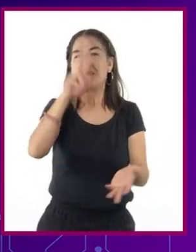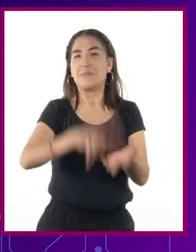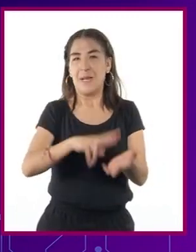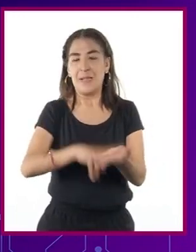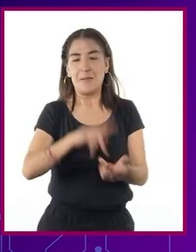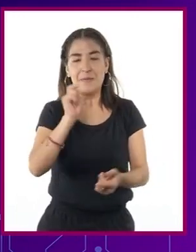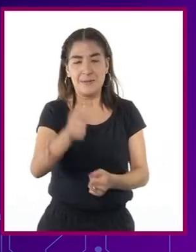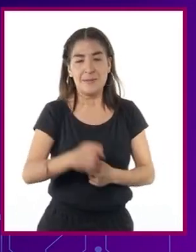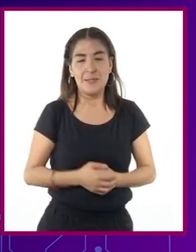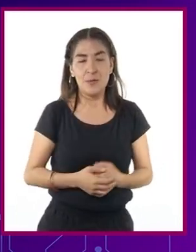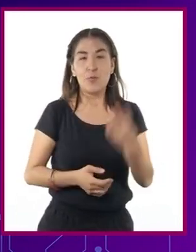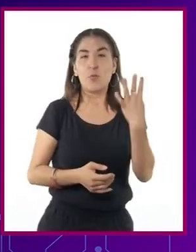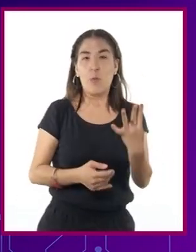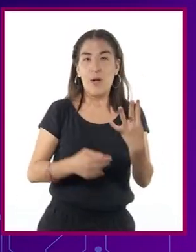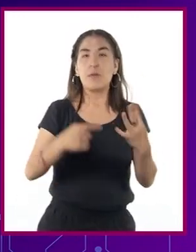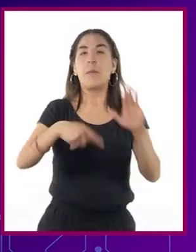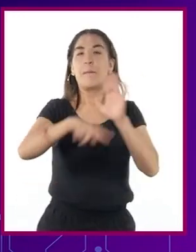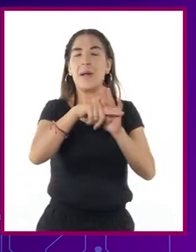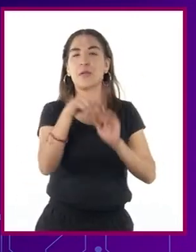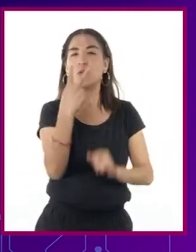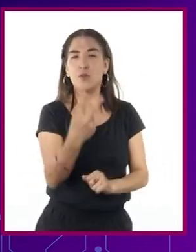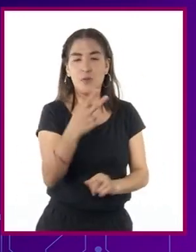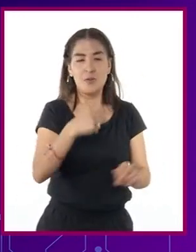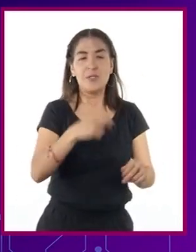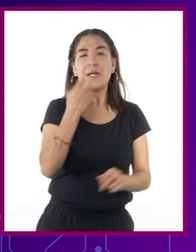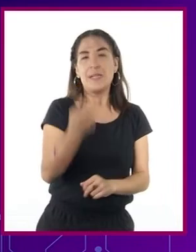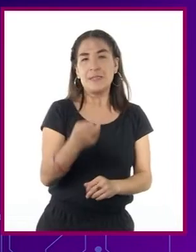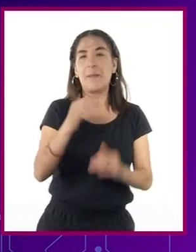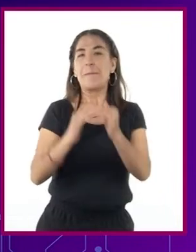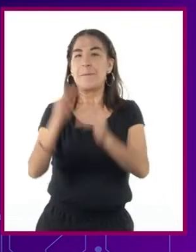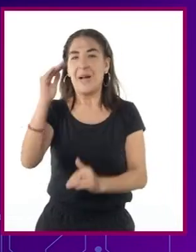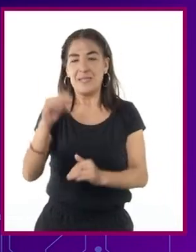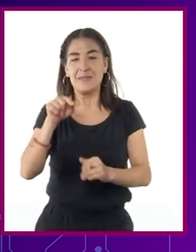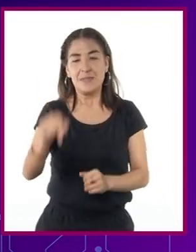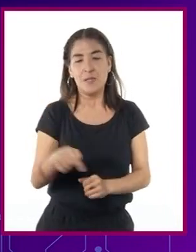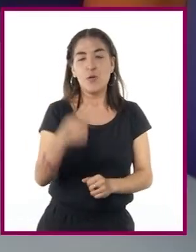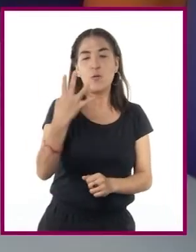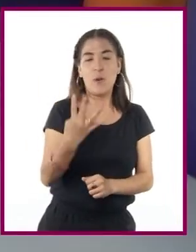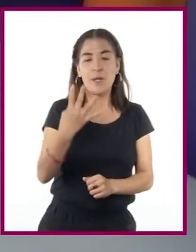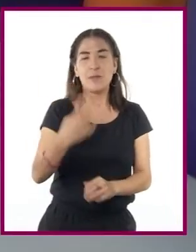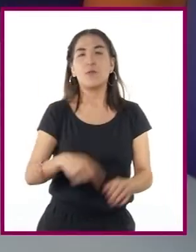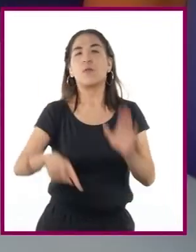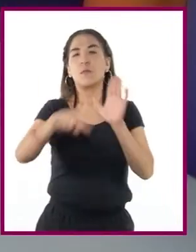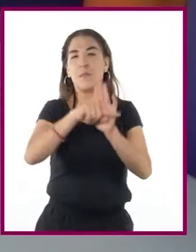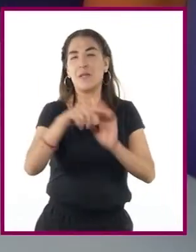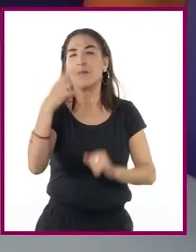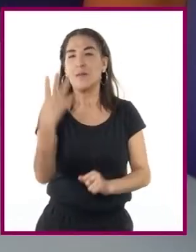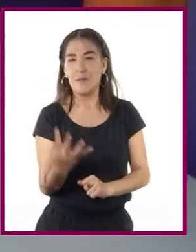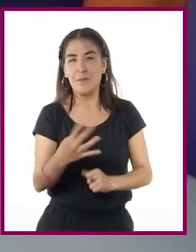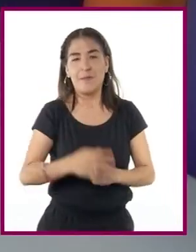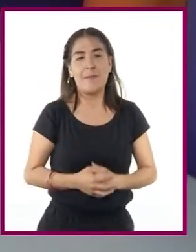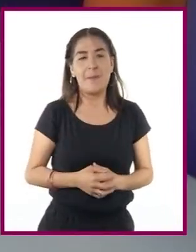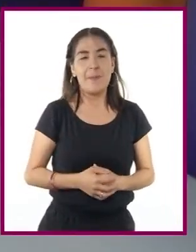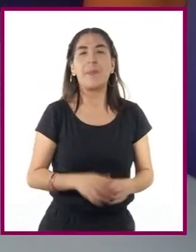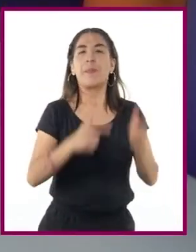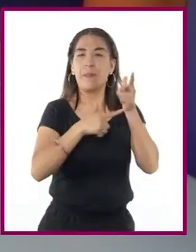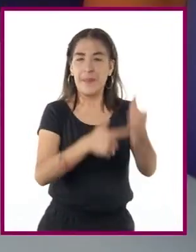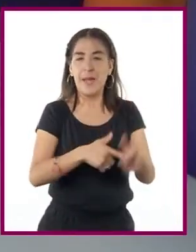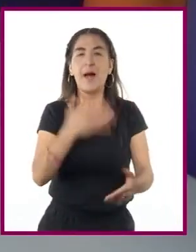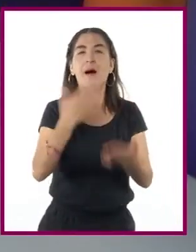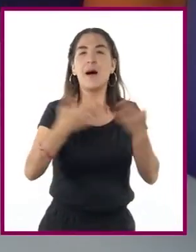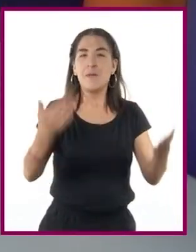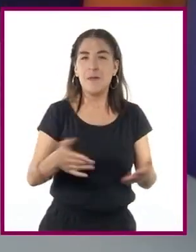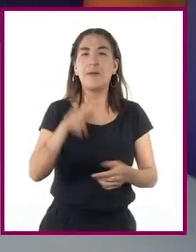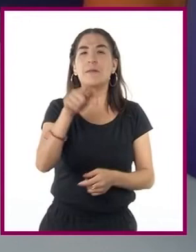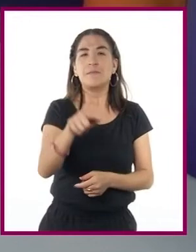decir, 4 a la 2 negativo es mayor que 4 a la 4 negativo. Continuemos, maestro. Ahora es momento